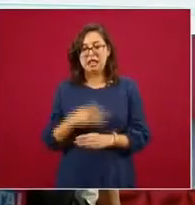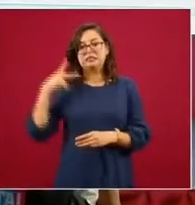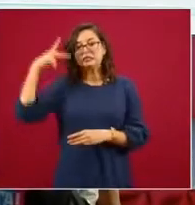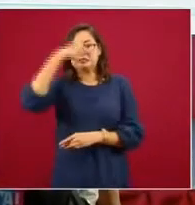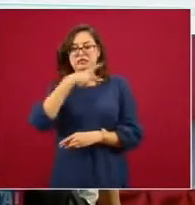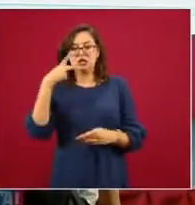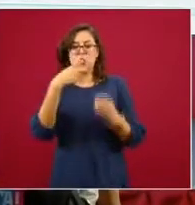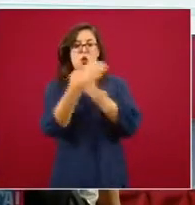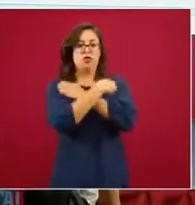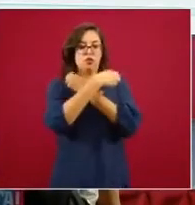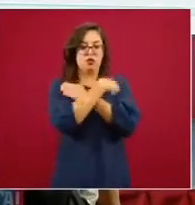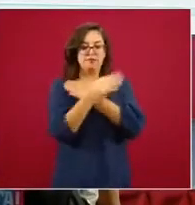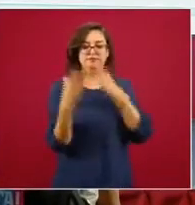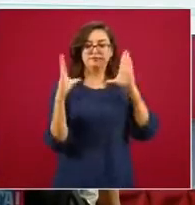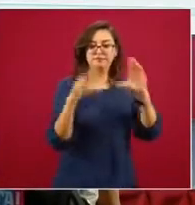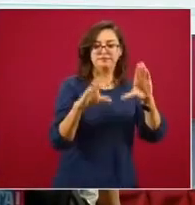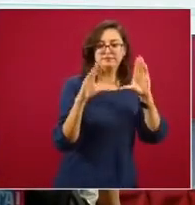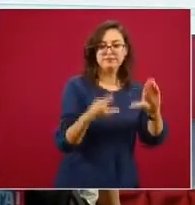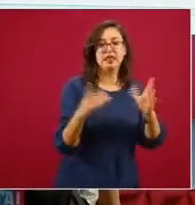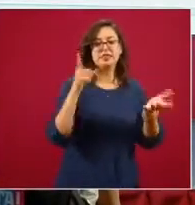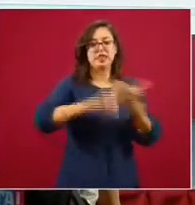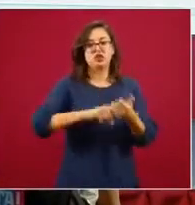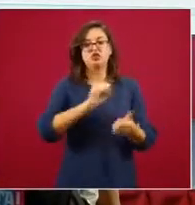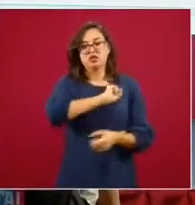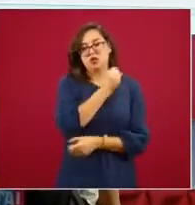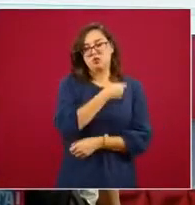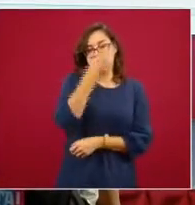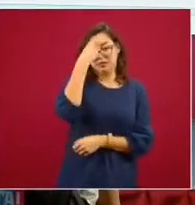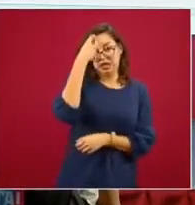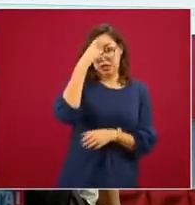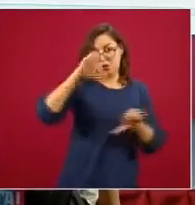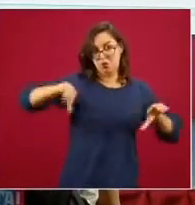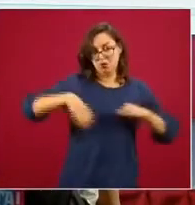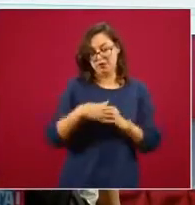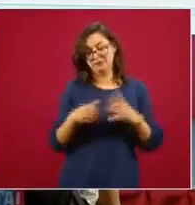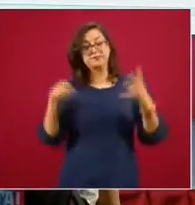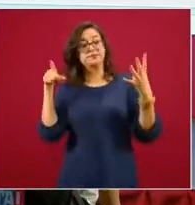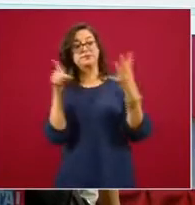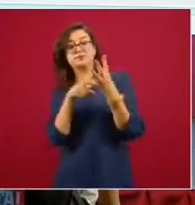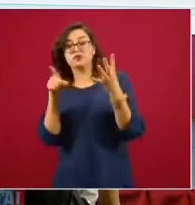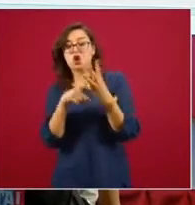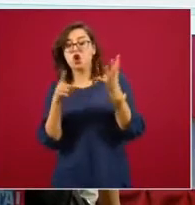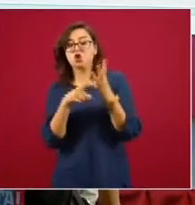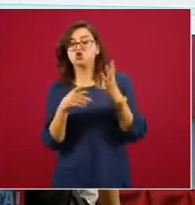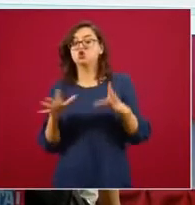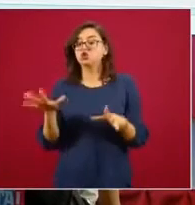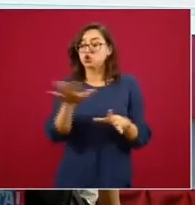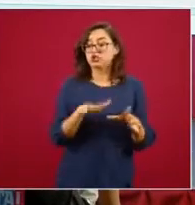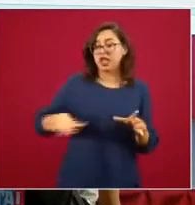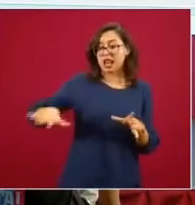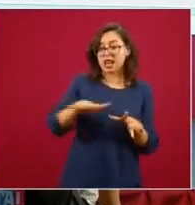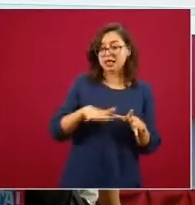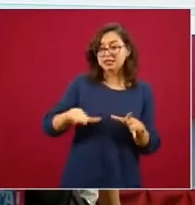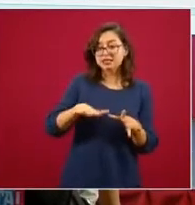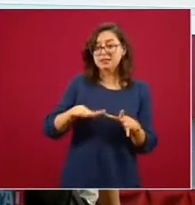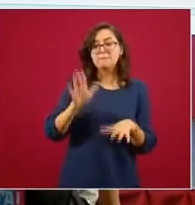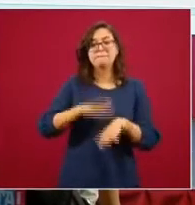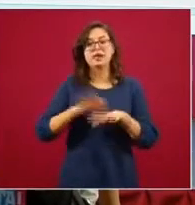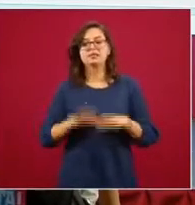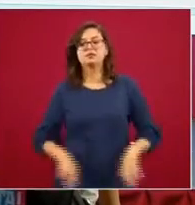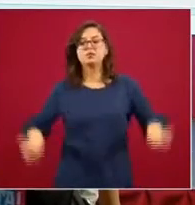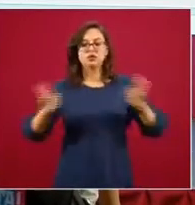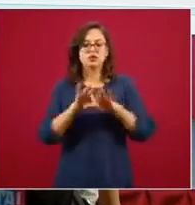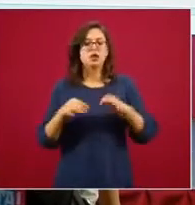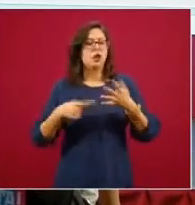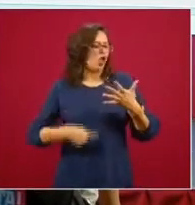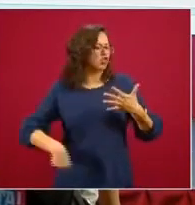en materia de salud mental y de comunidades. Un área más es la social. Esta es pues de las más importantes,